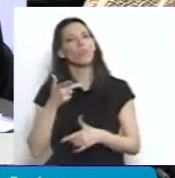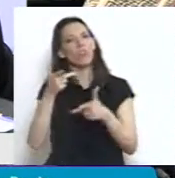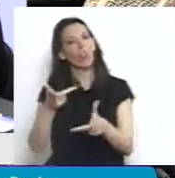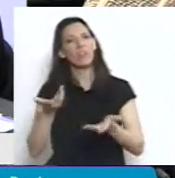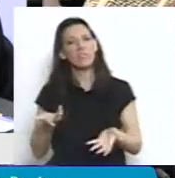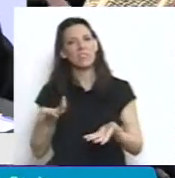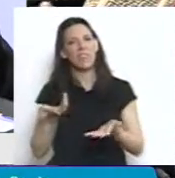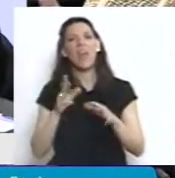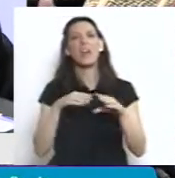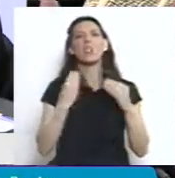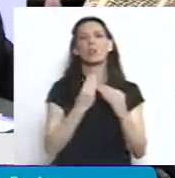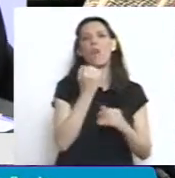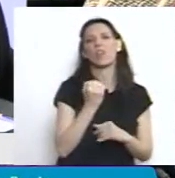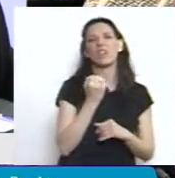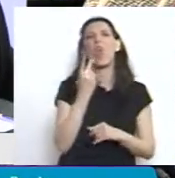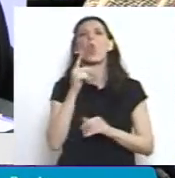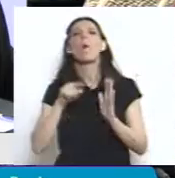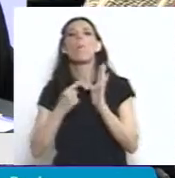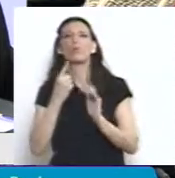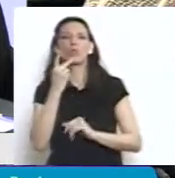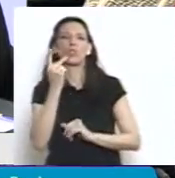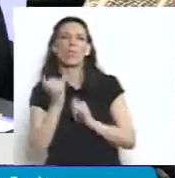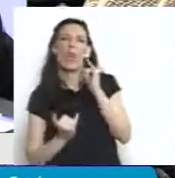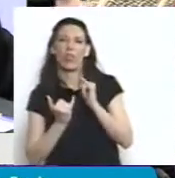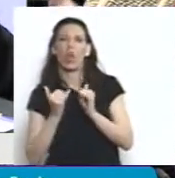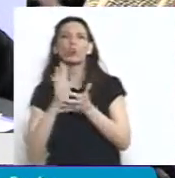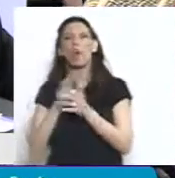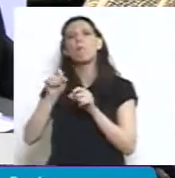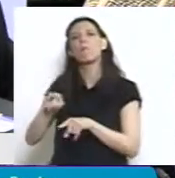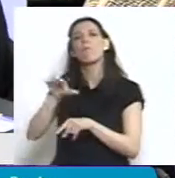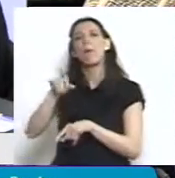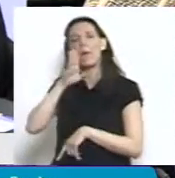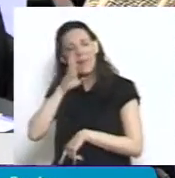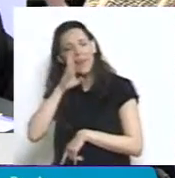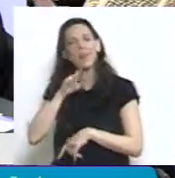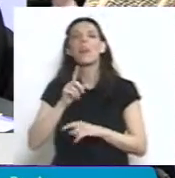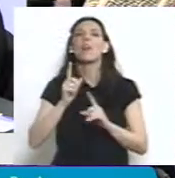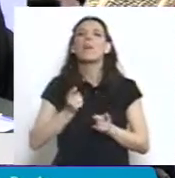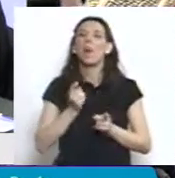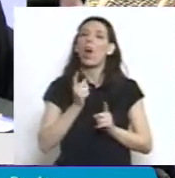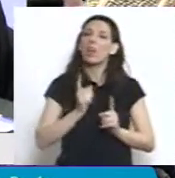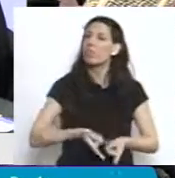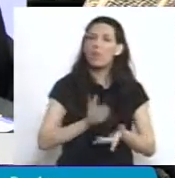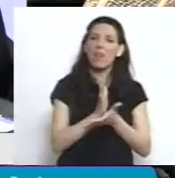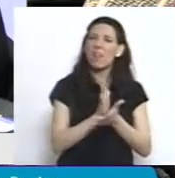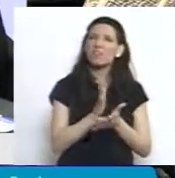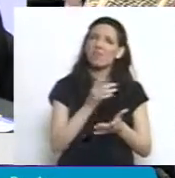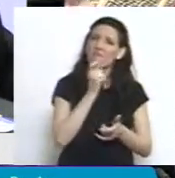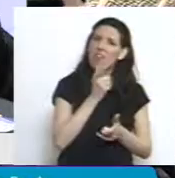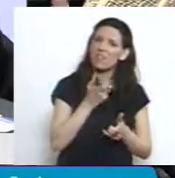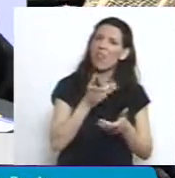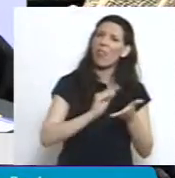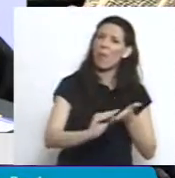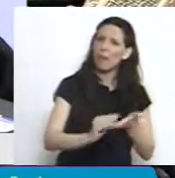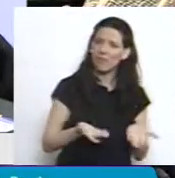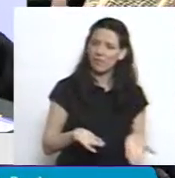financiero negativo no es más de 2,5 puntos del PBI. Y lamento decirles que además es algo absolutamente administrable